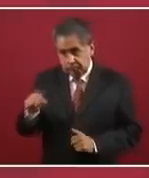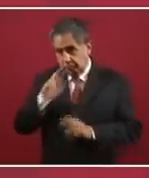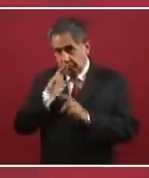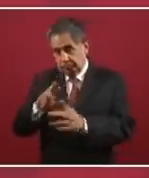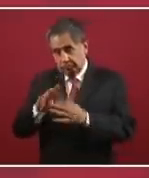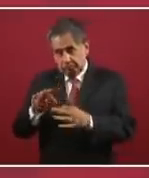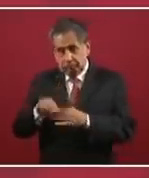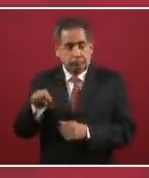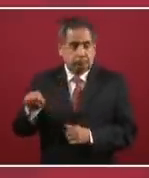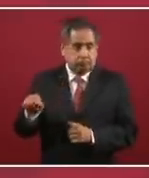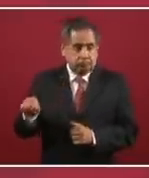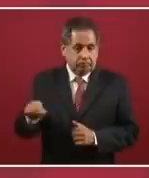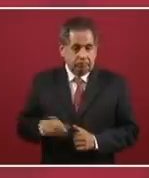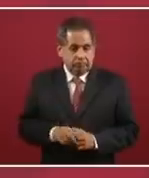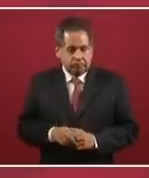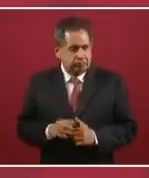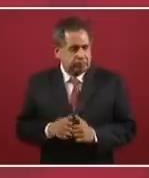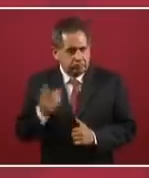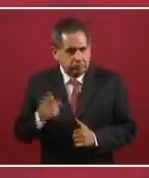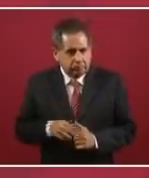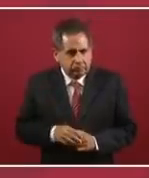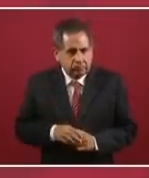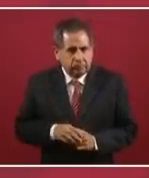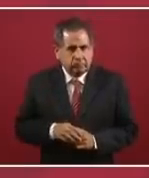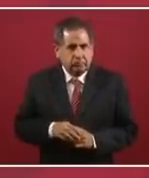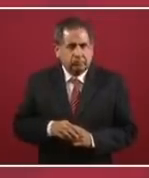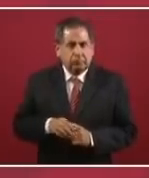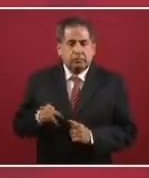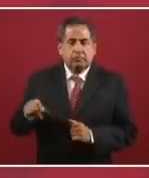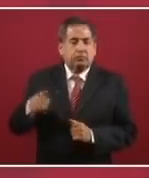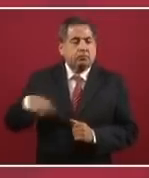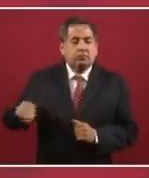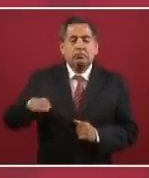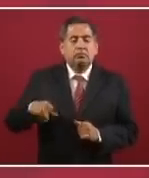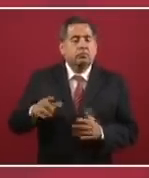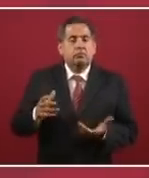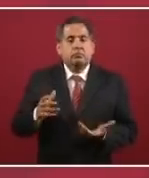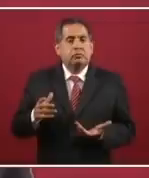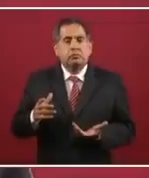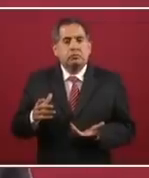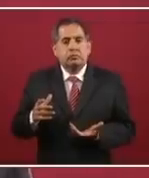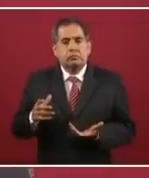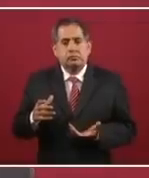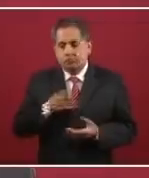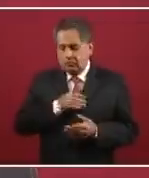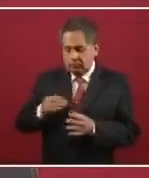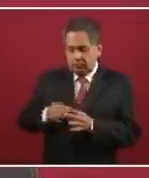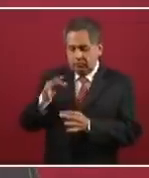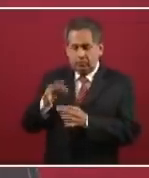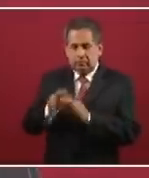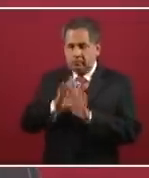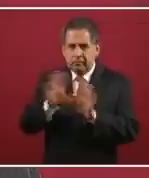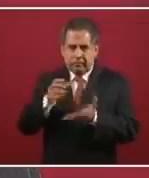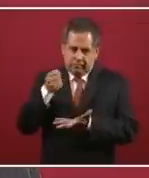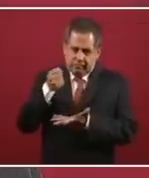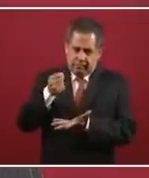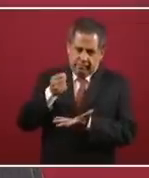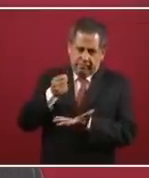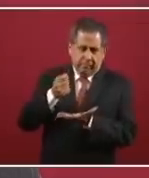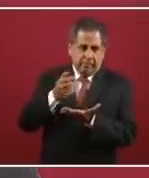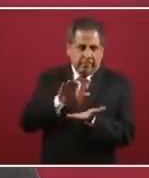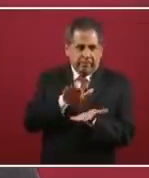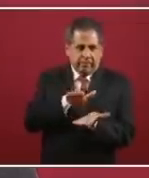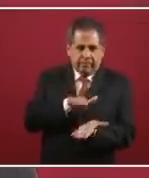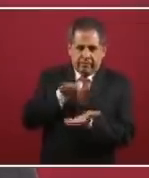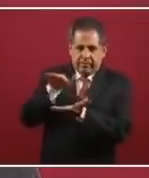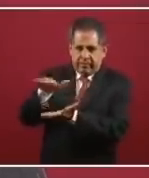resuelva, porque nosotros cumplimos con enviar el